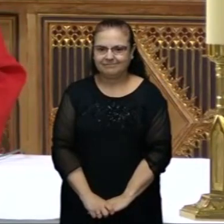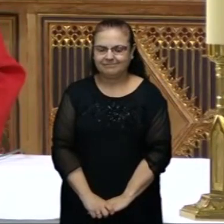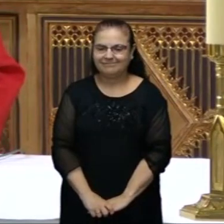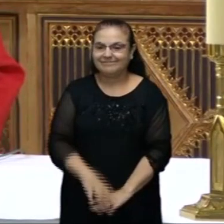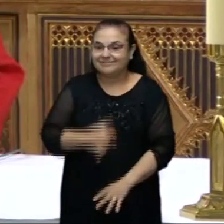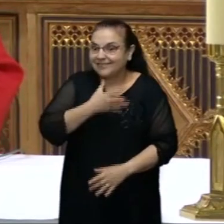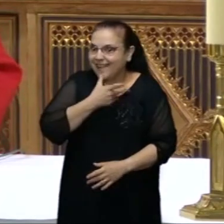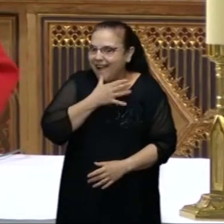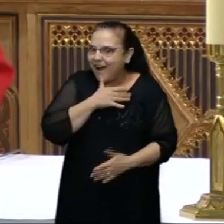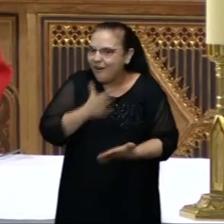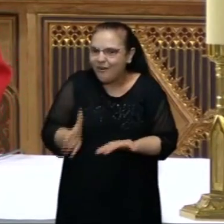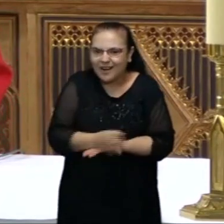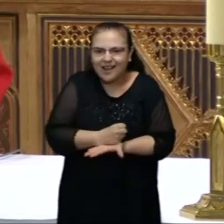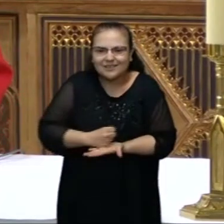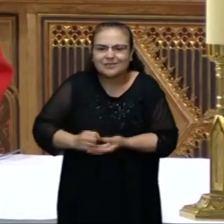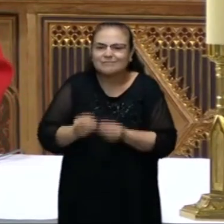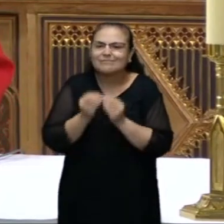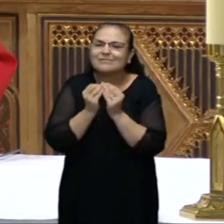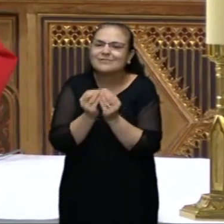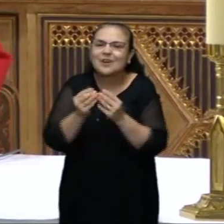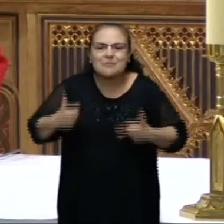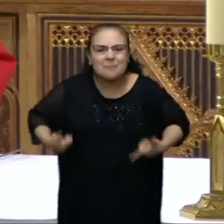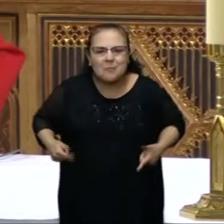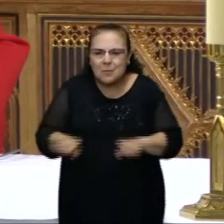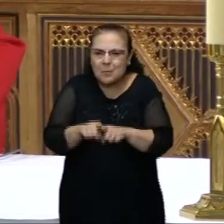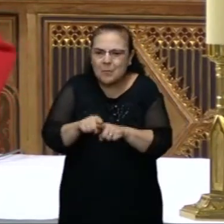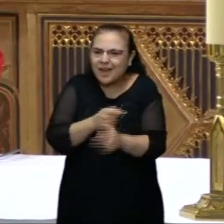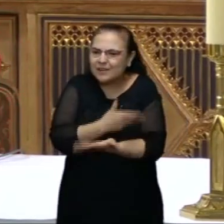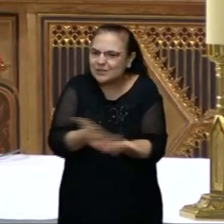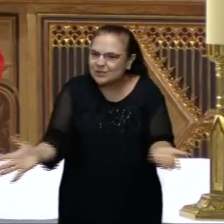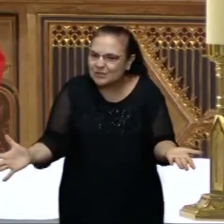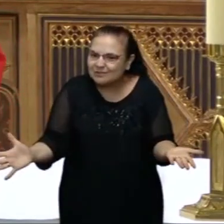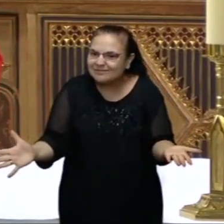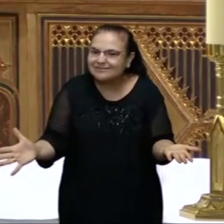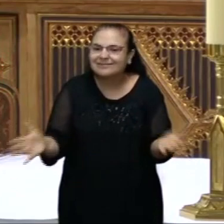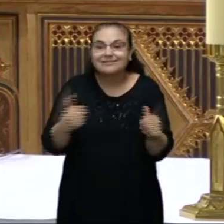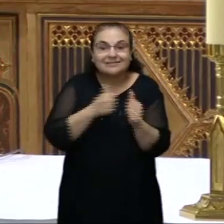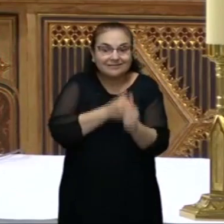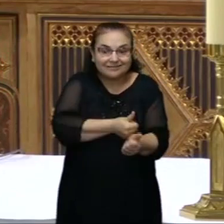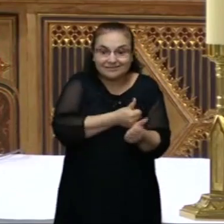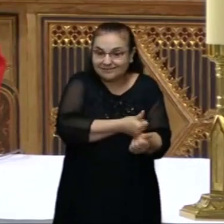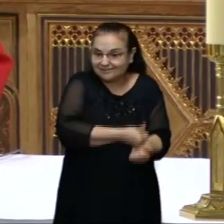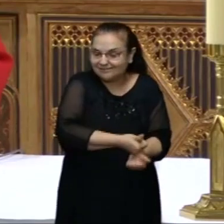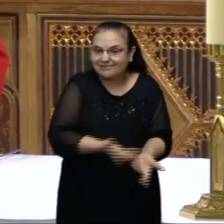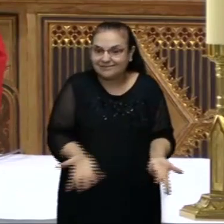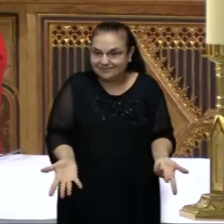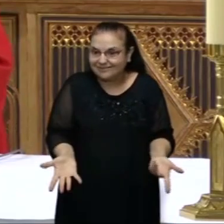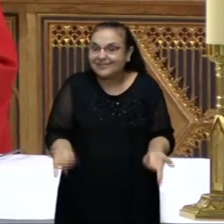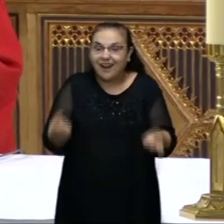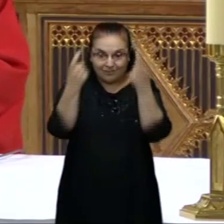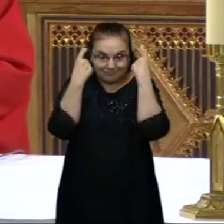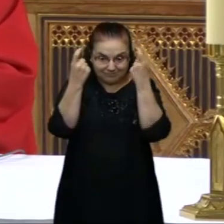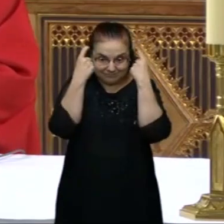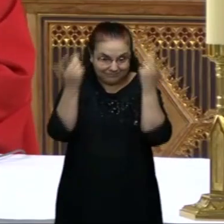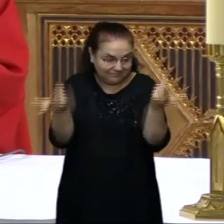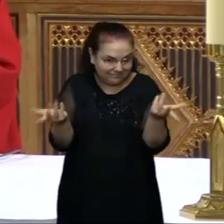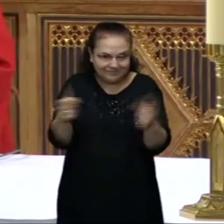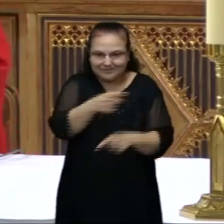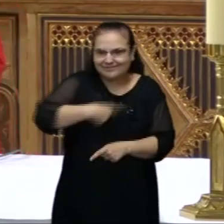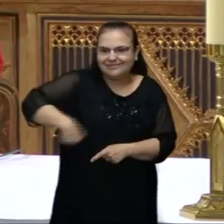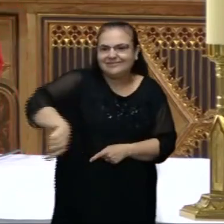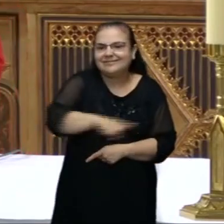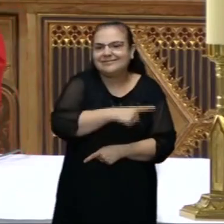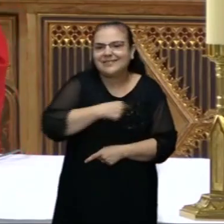Y ahora todos juntos, como hermanos, siguiendo las enseñanzas de